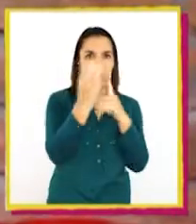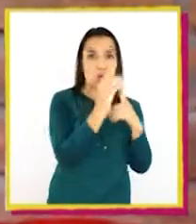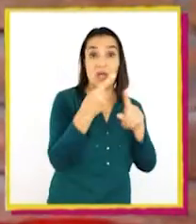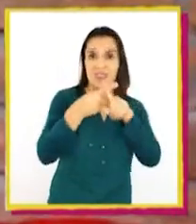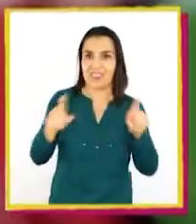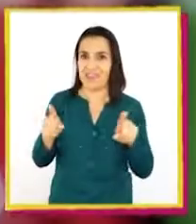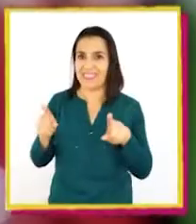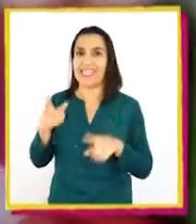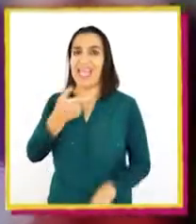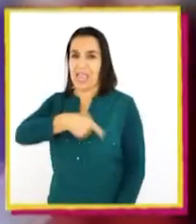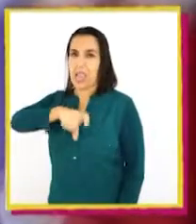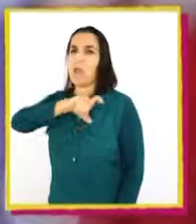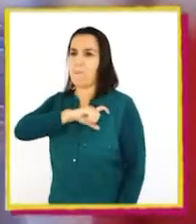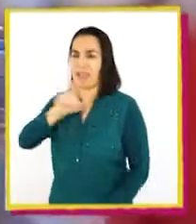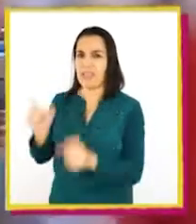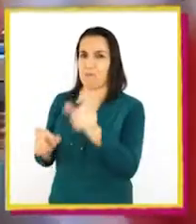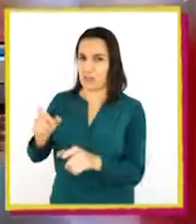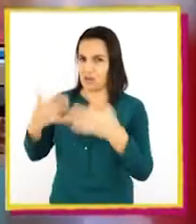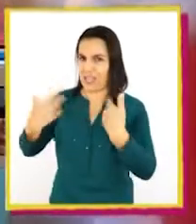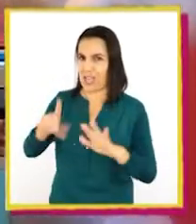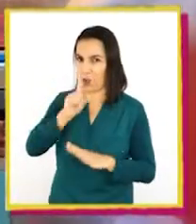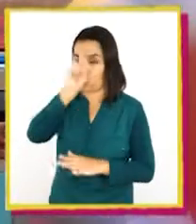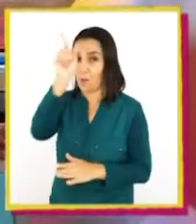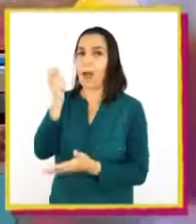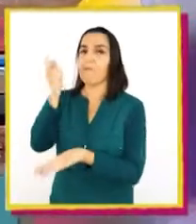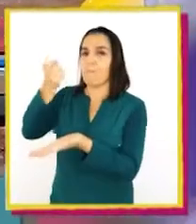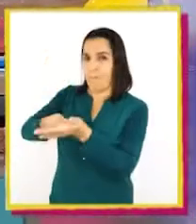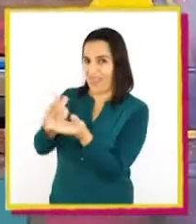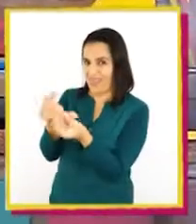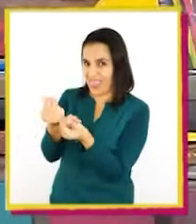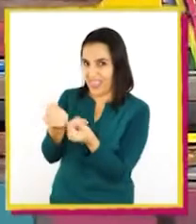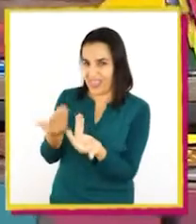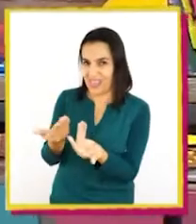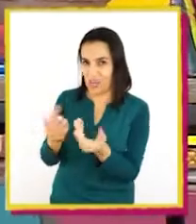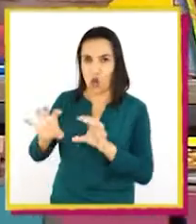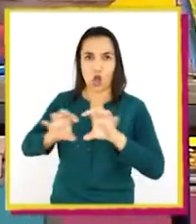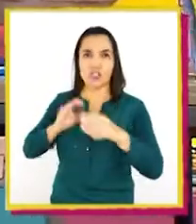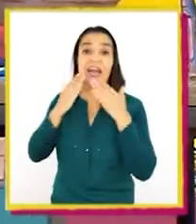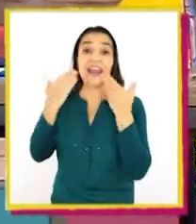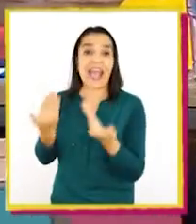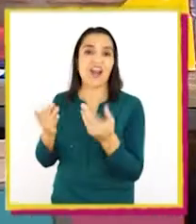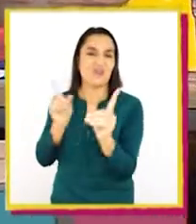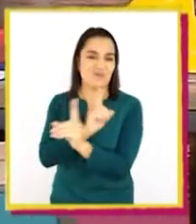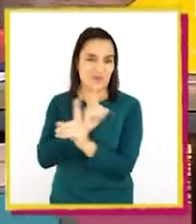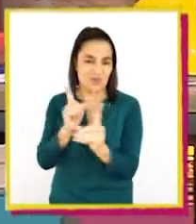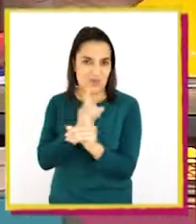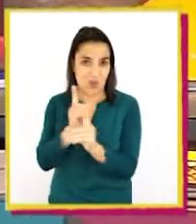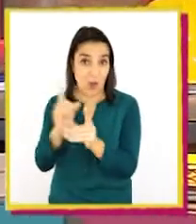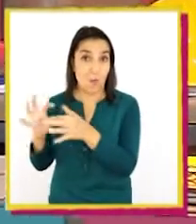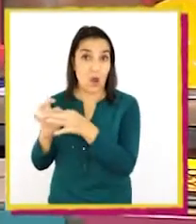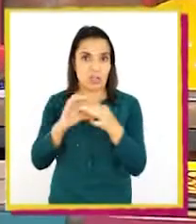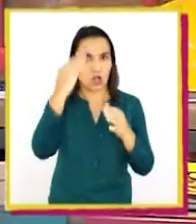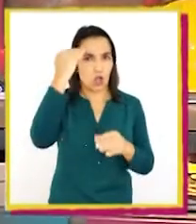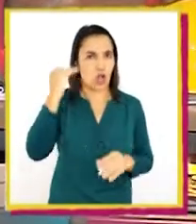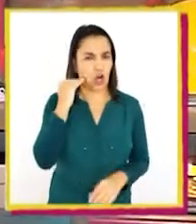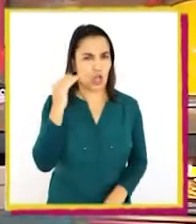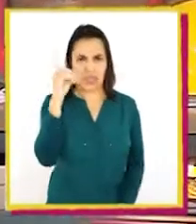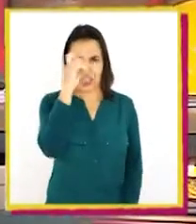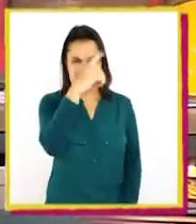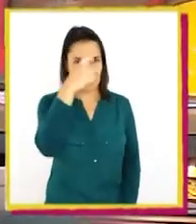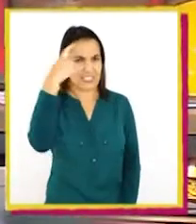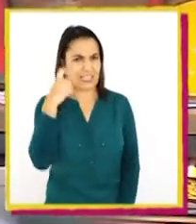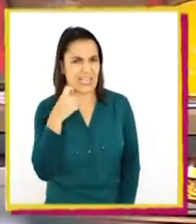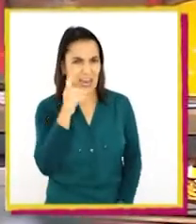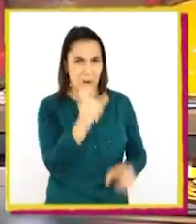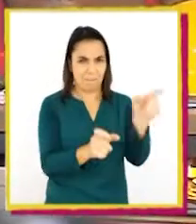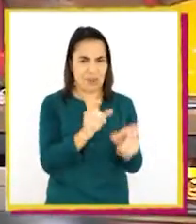En España, las personas ya acostumbraban a comprar con dinero. Las cosas no se regalaban. Por eso, para él era difícil creer que